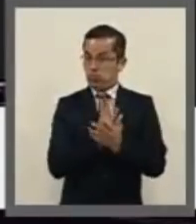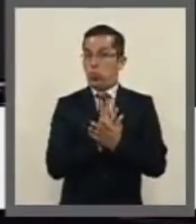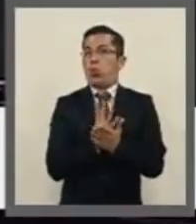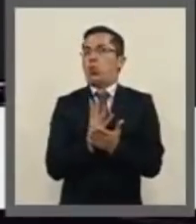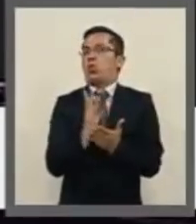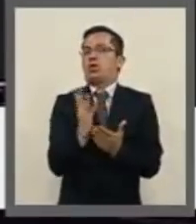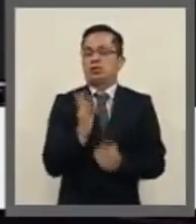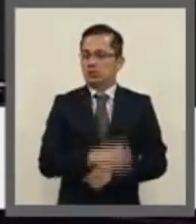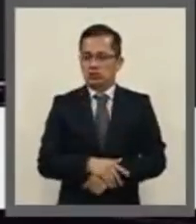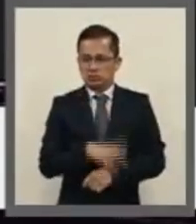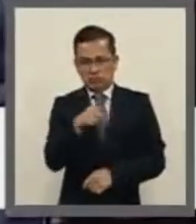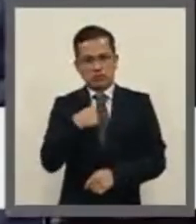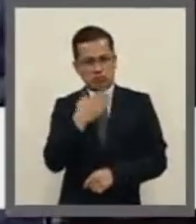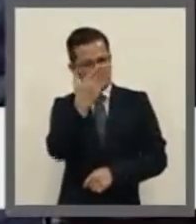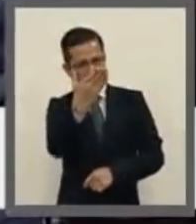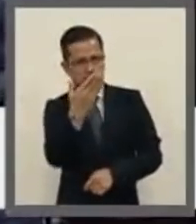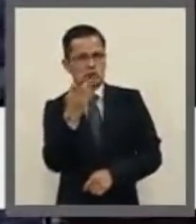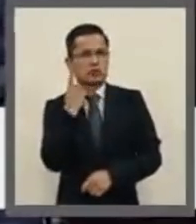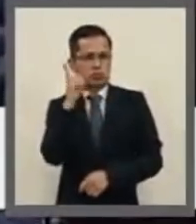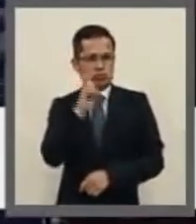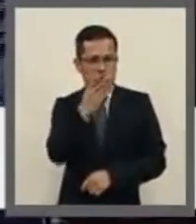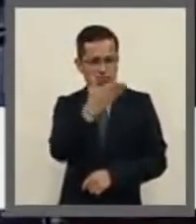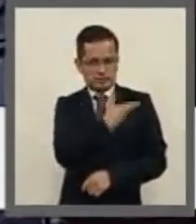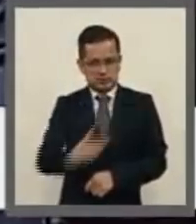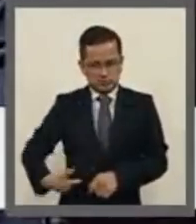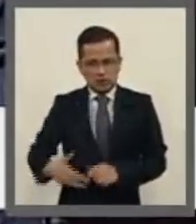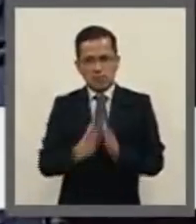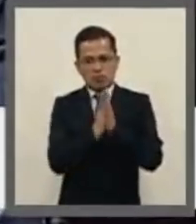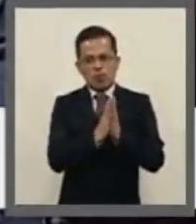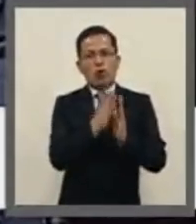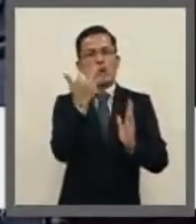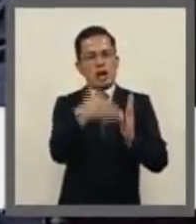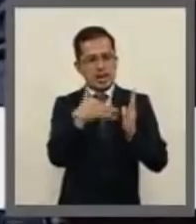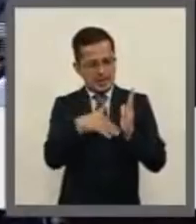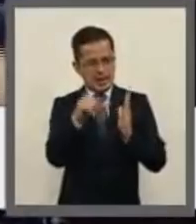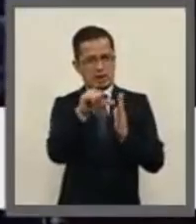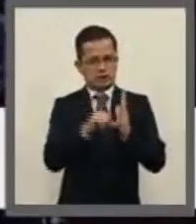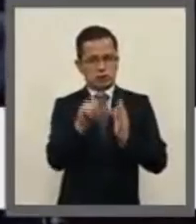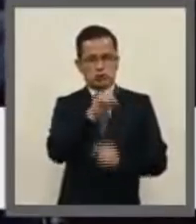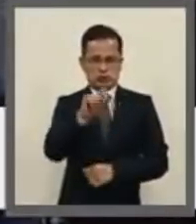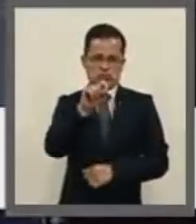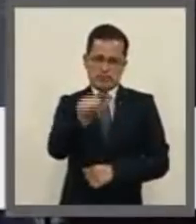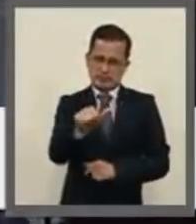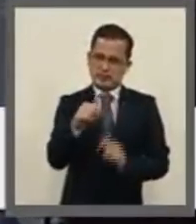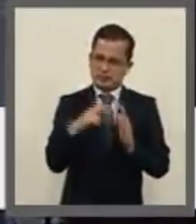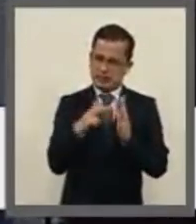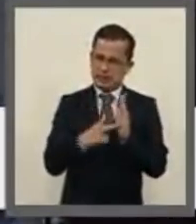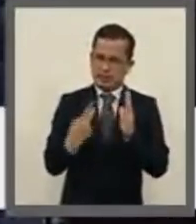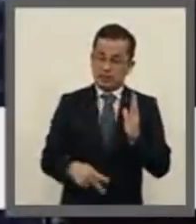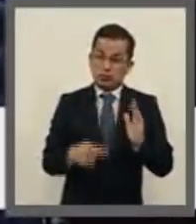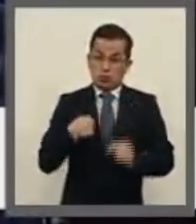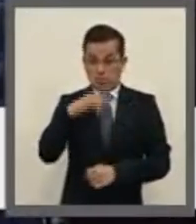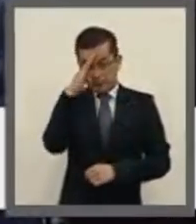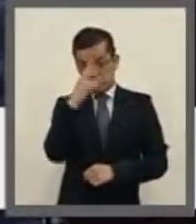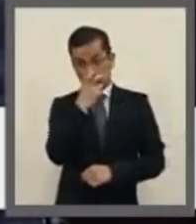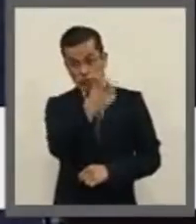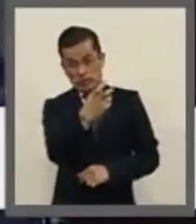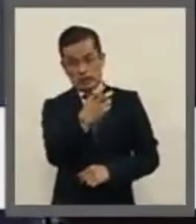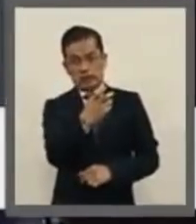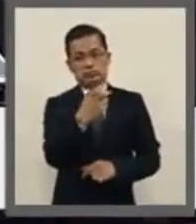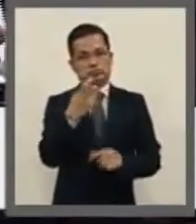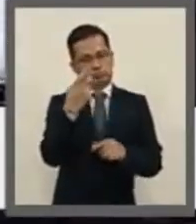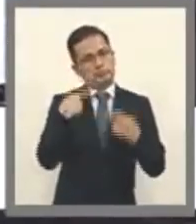pido, diputada presidenta, que me obsequie la lectura del artículo 126 del reglamento, pues me parece que el funcionario está incurriendo en